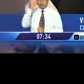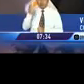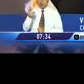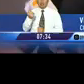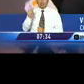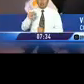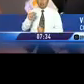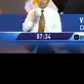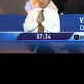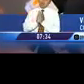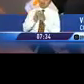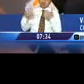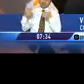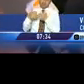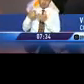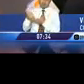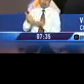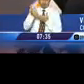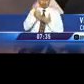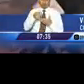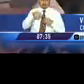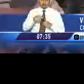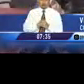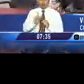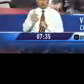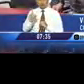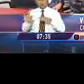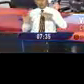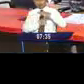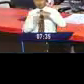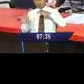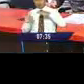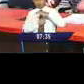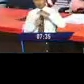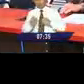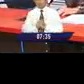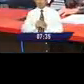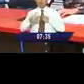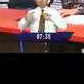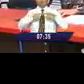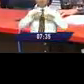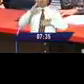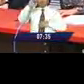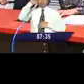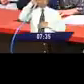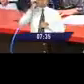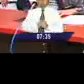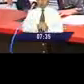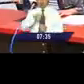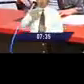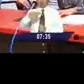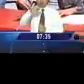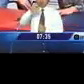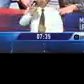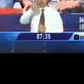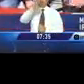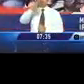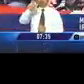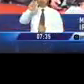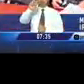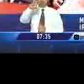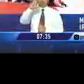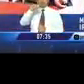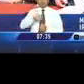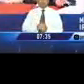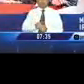ha pedido máquinas que permiten hacer los escaneos de cada billete. El jefe de DINASED de la zona 8, Henry Herrera, además reveló el